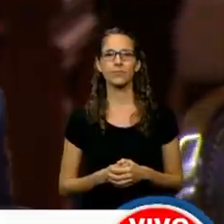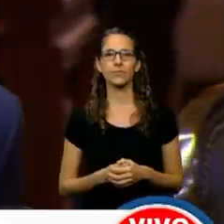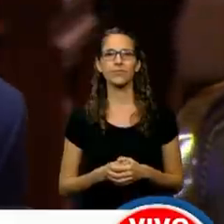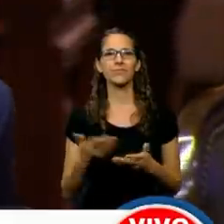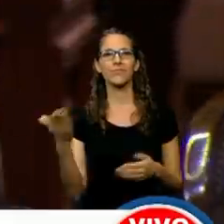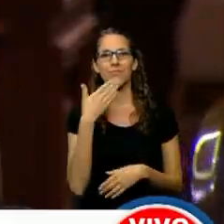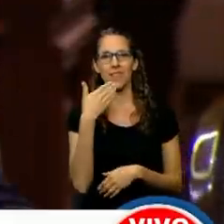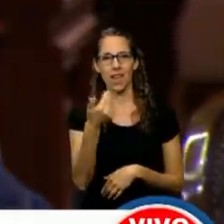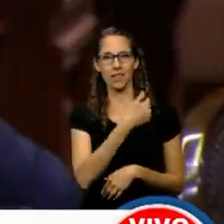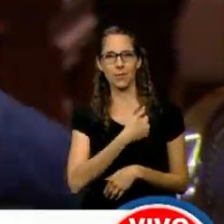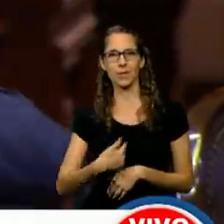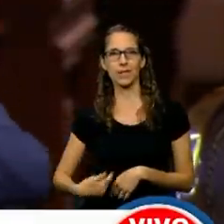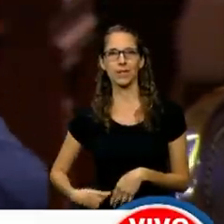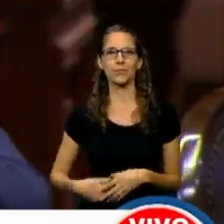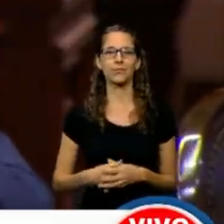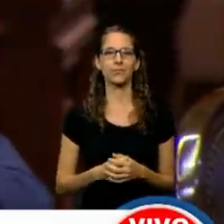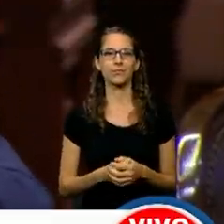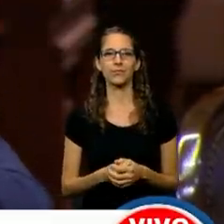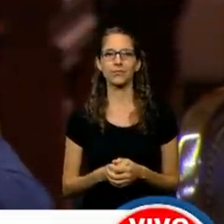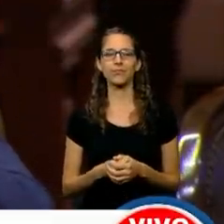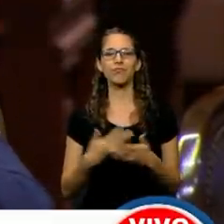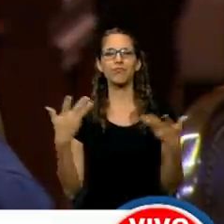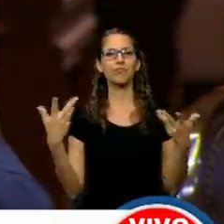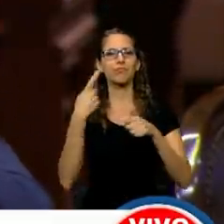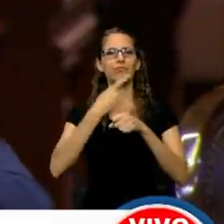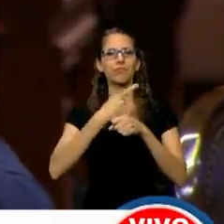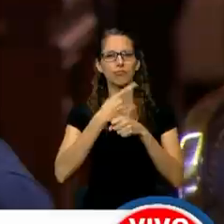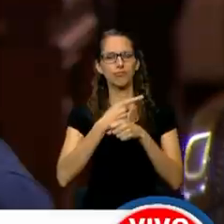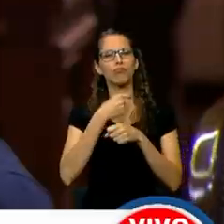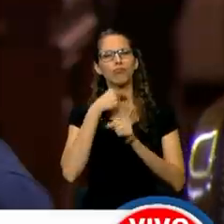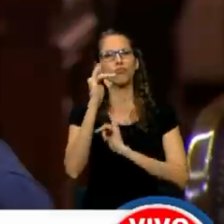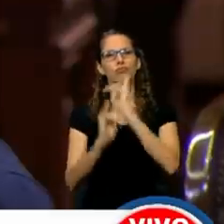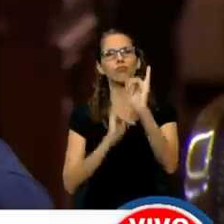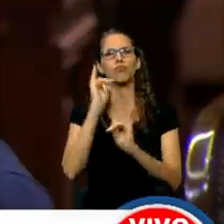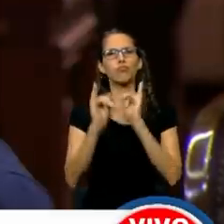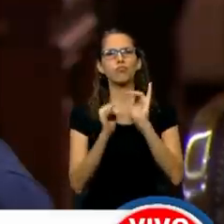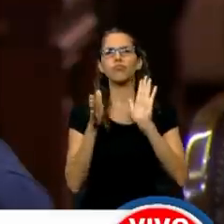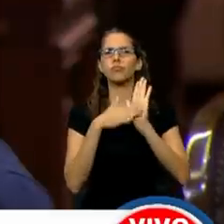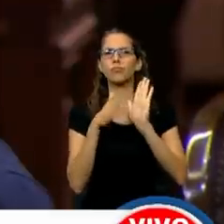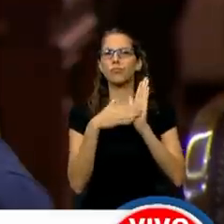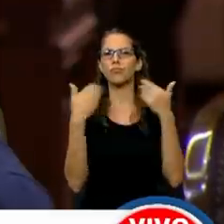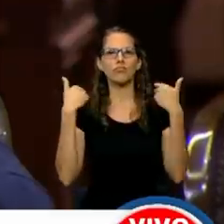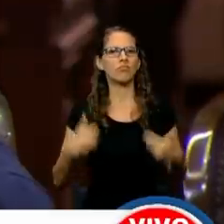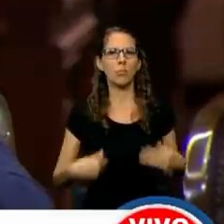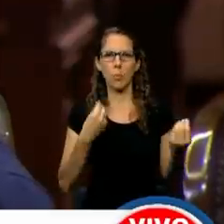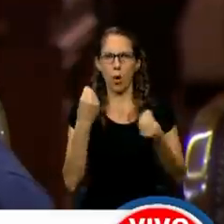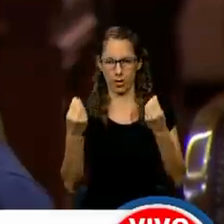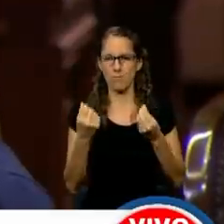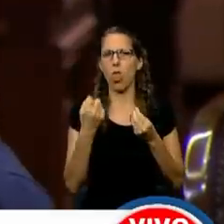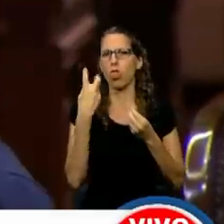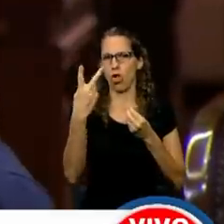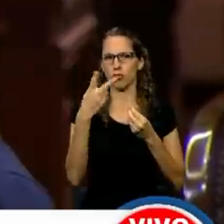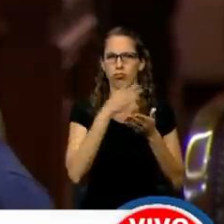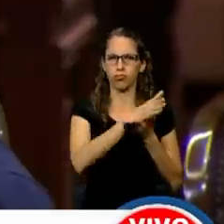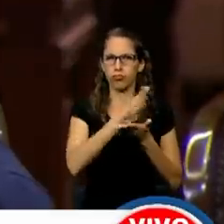gracias señor presidente primero quiero argumentar mi postura basado en dos ejes